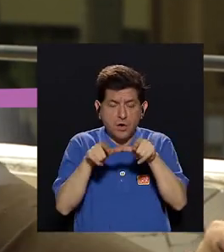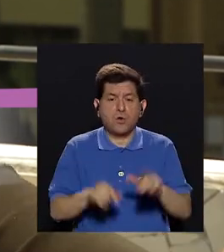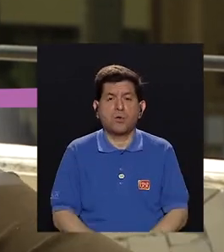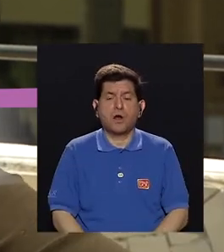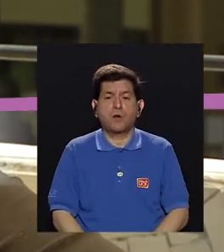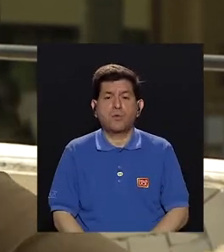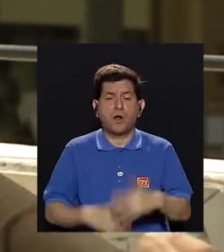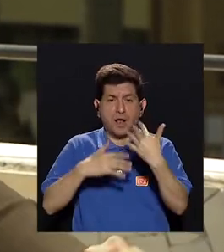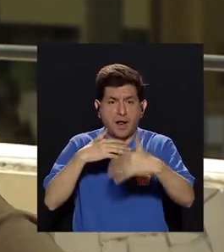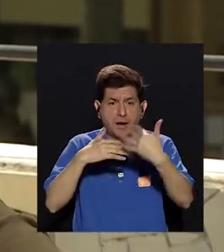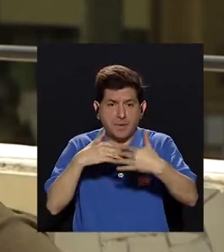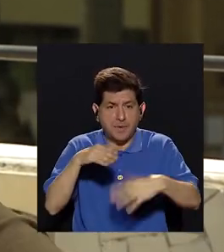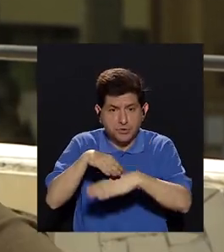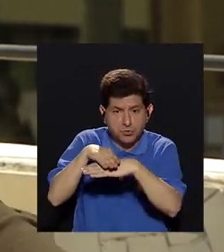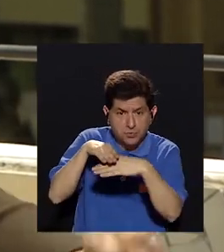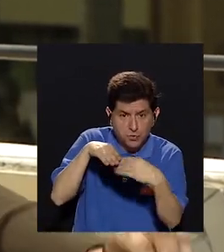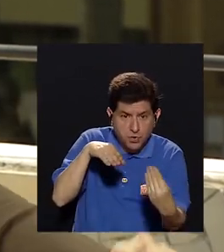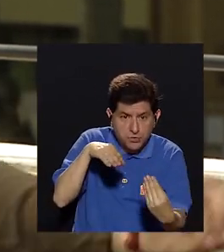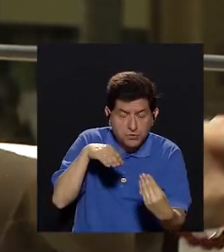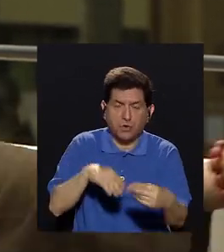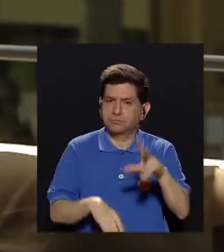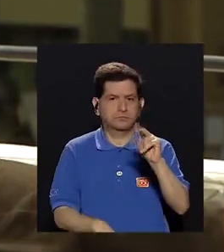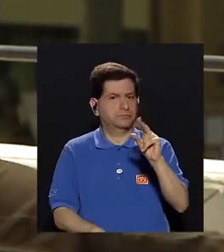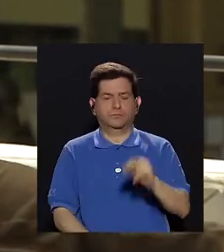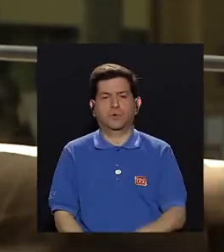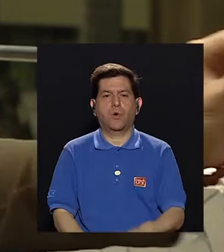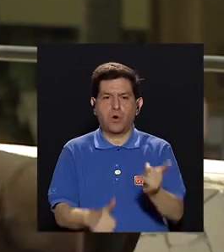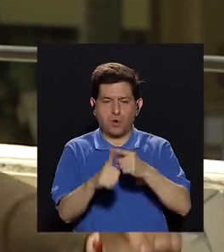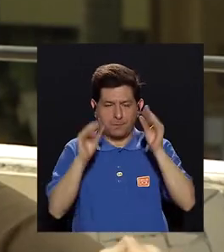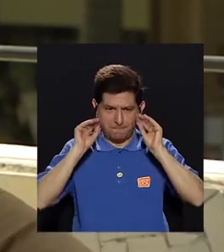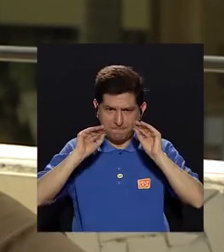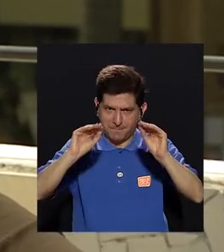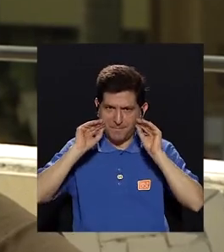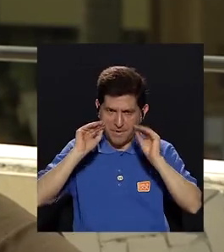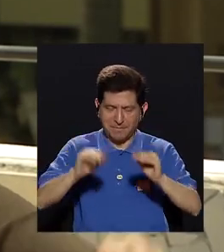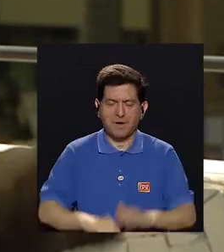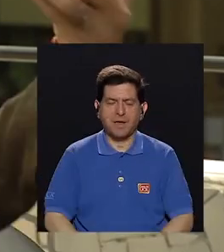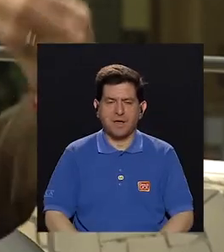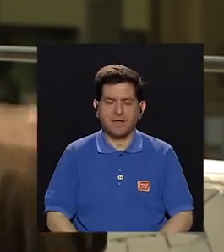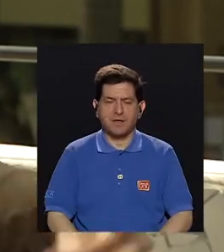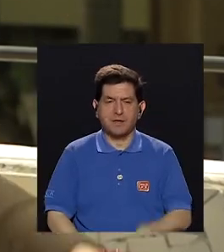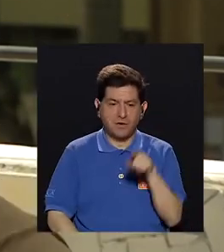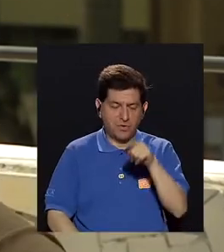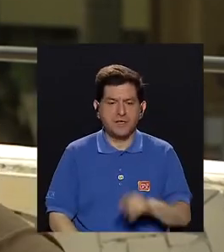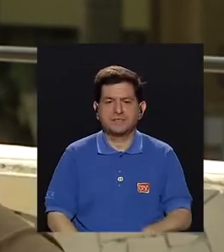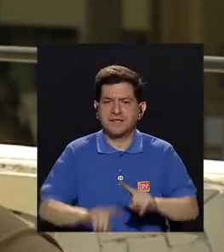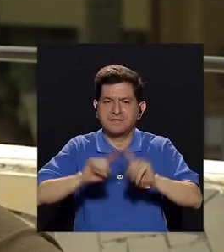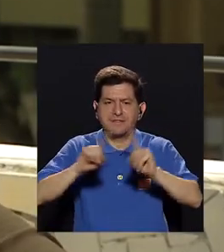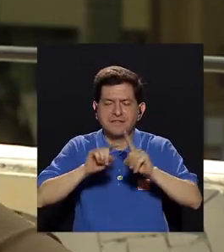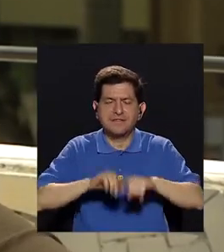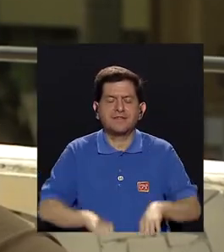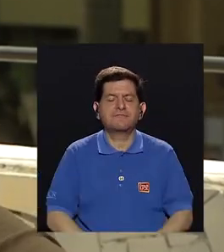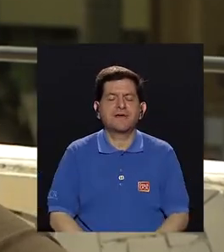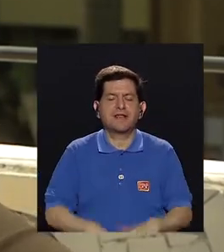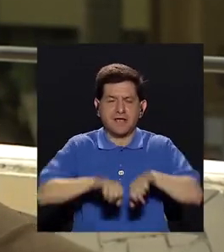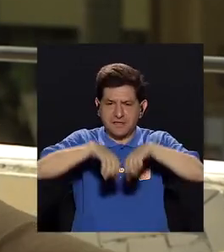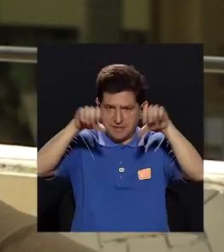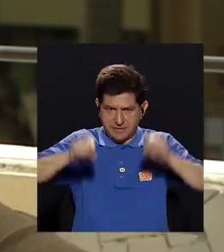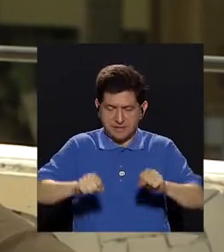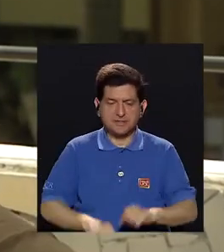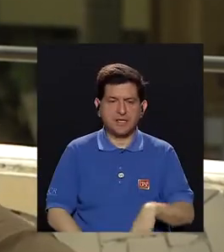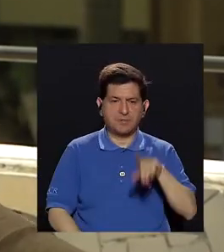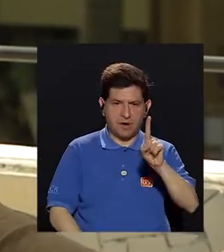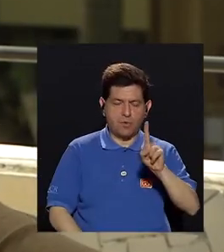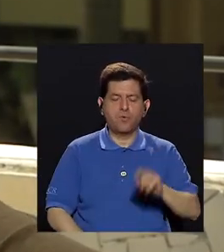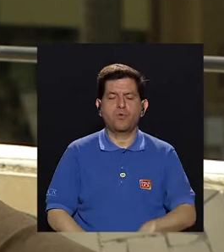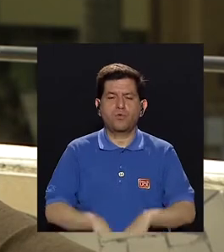son orificios separados, ¿okay? Por un orificio es por el que uno orina y por otro sale el flujo vaginal, y es por el que sale la menstruación, ¿okay? Prevención